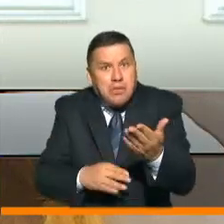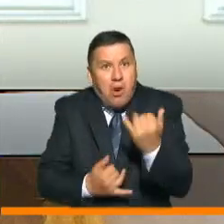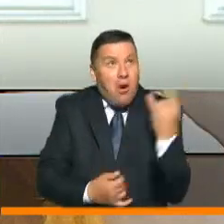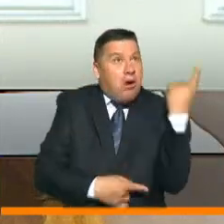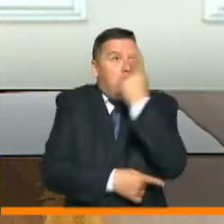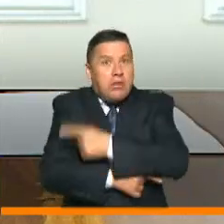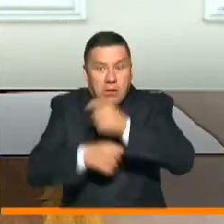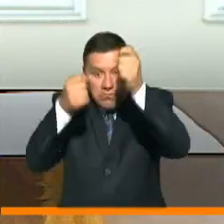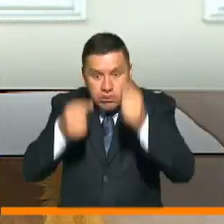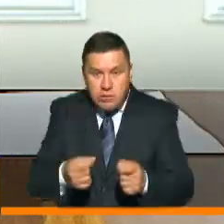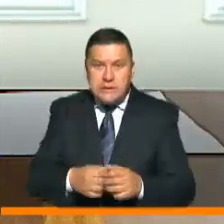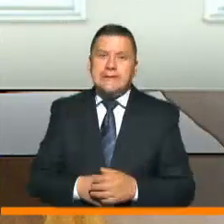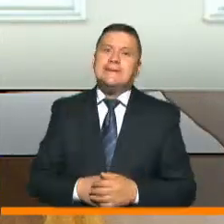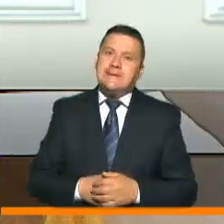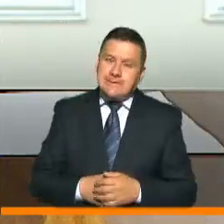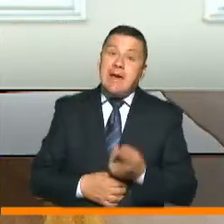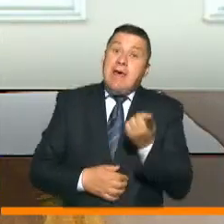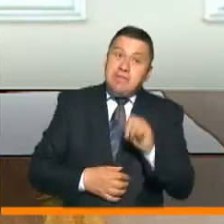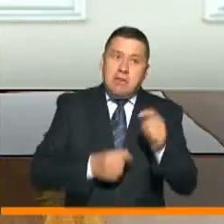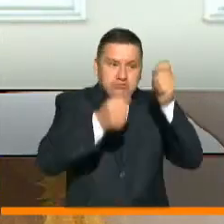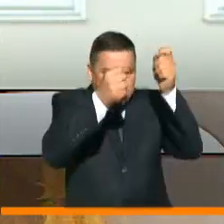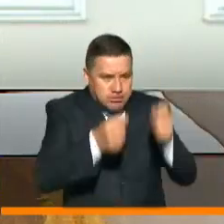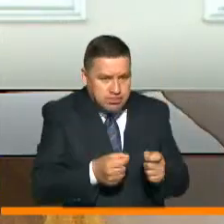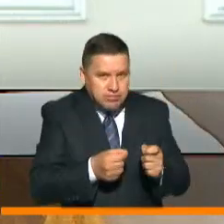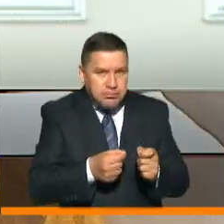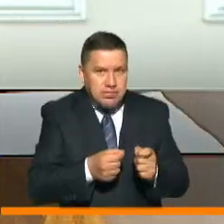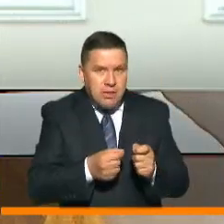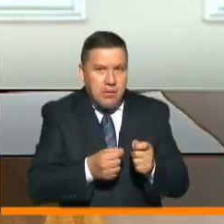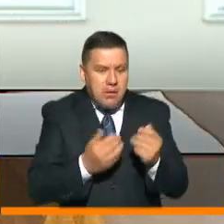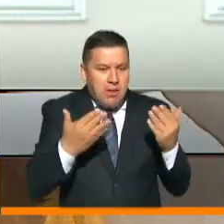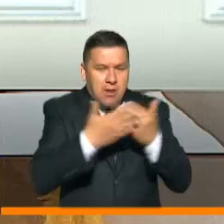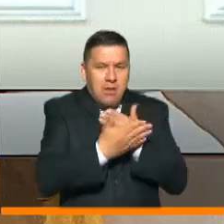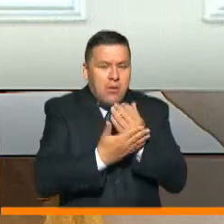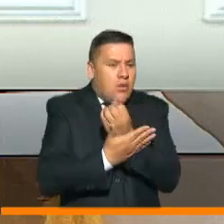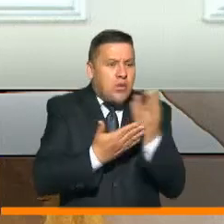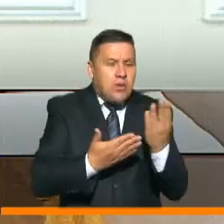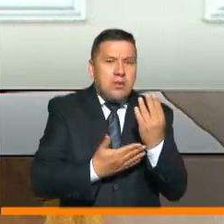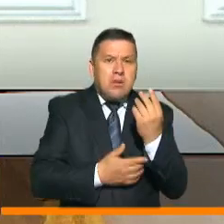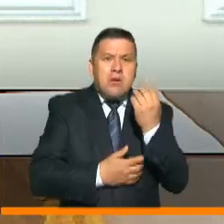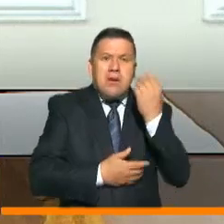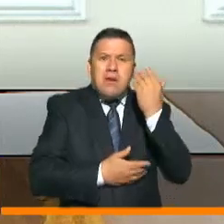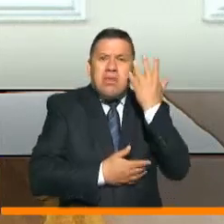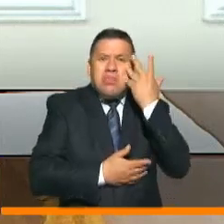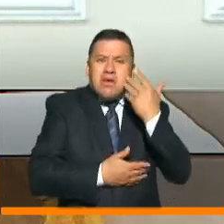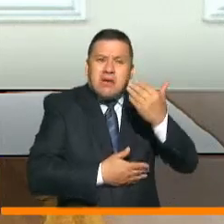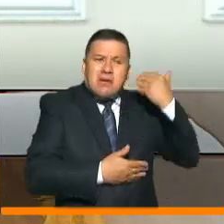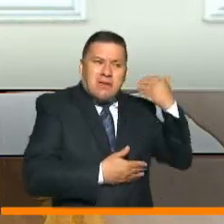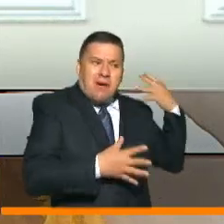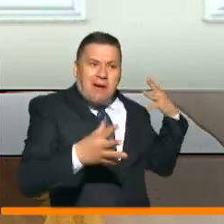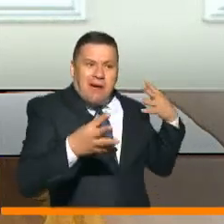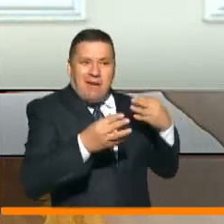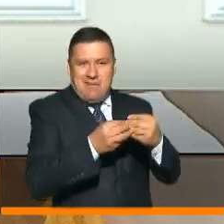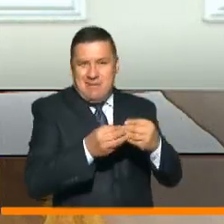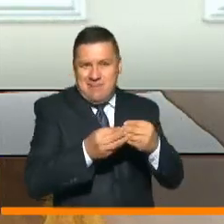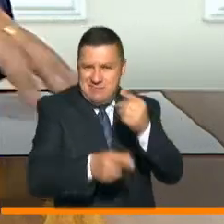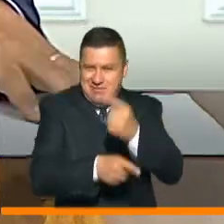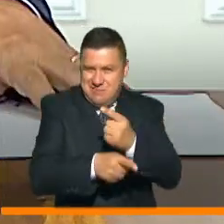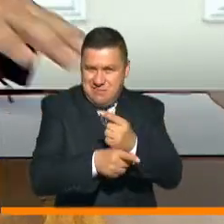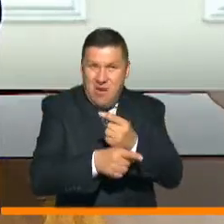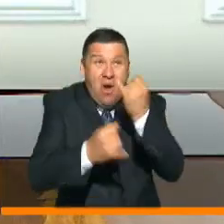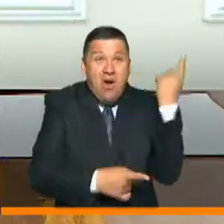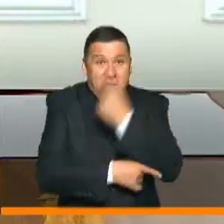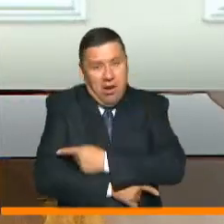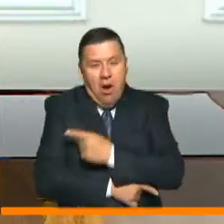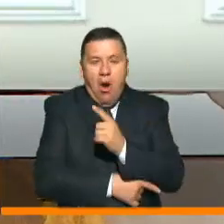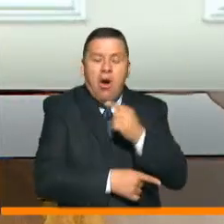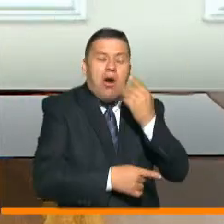el día de hoy, también tenemos unos registros que han llegado, se han actualizado el día de hoy, que vienen de días anteriores, que es muy importante precisar en